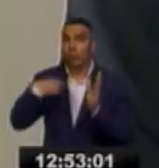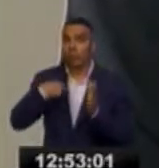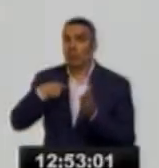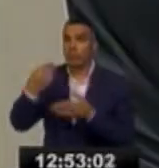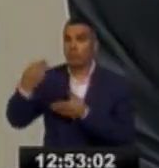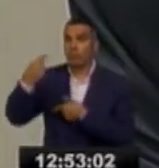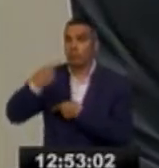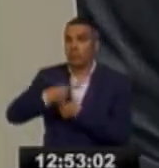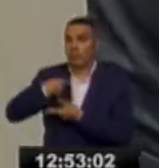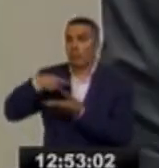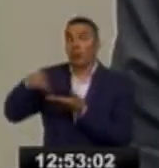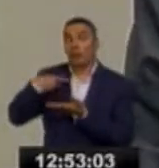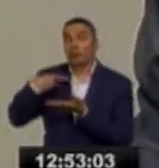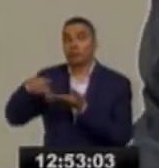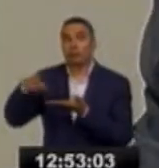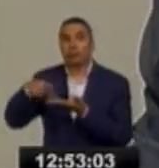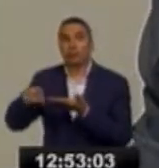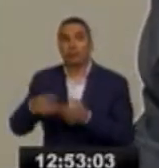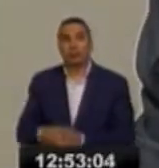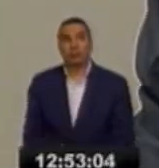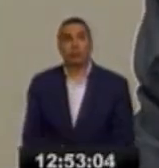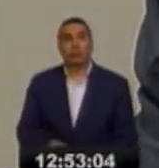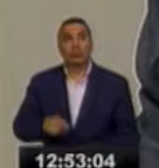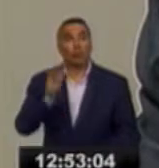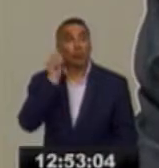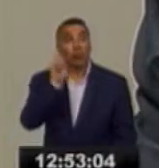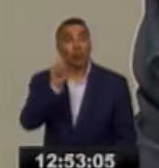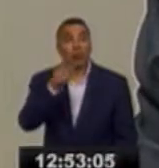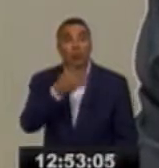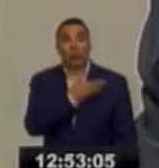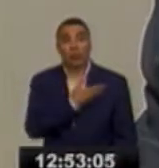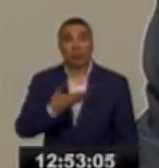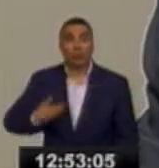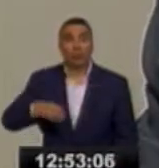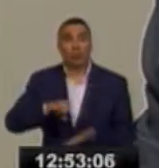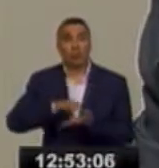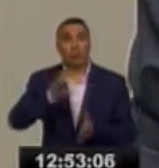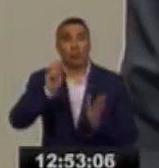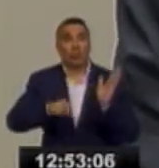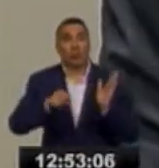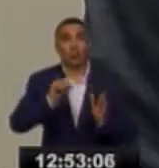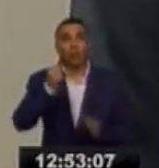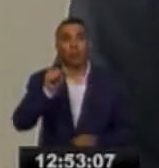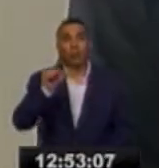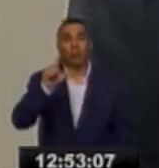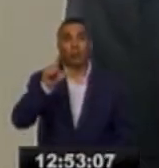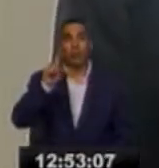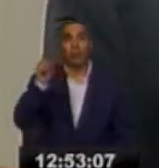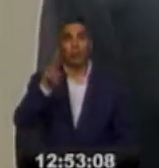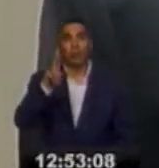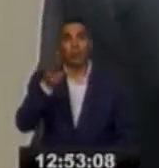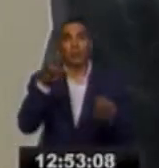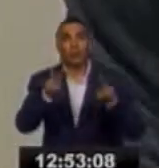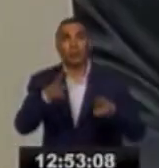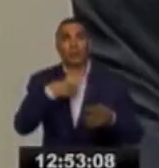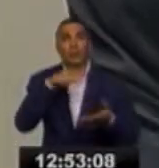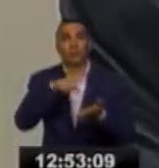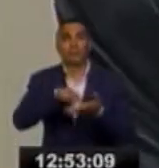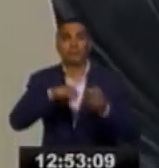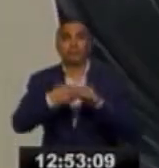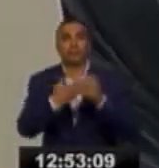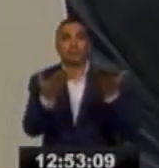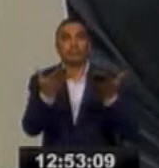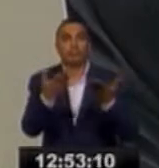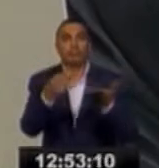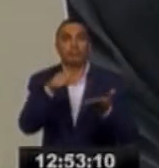Abogados, con el agravante de que la señora del presidente del Colegio de Abogados, Salazar, también estaba involucrada